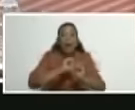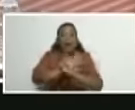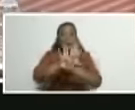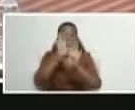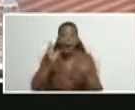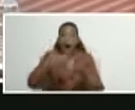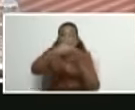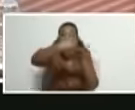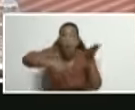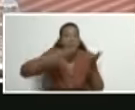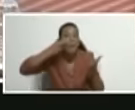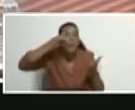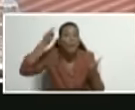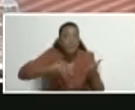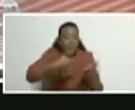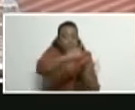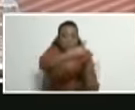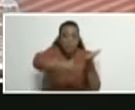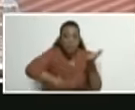aquí reflejados.